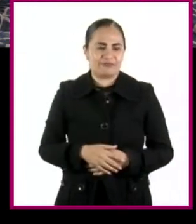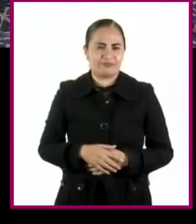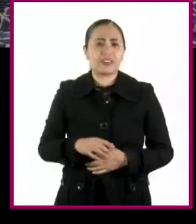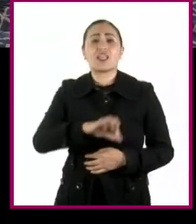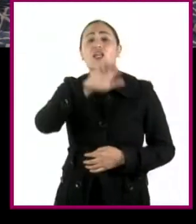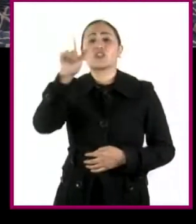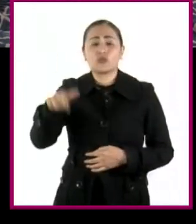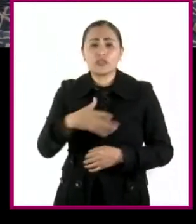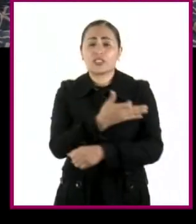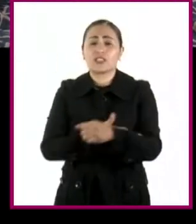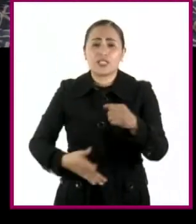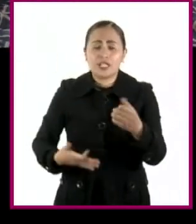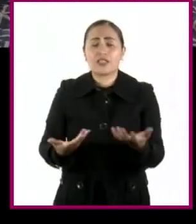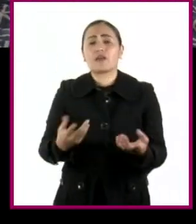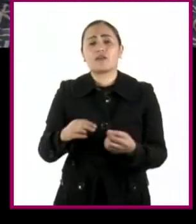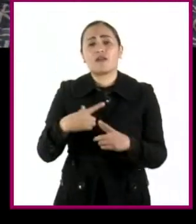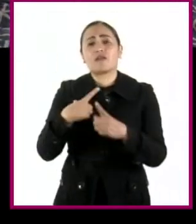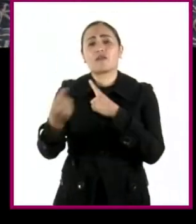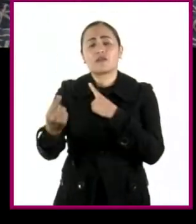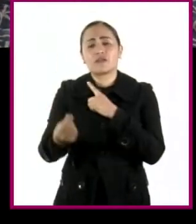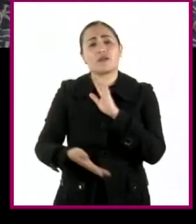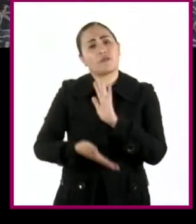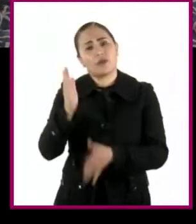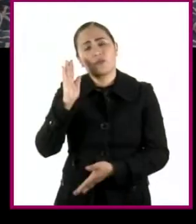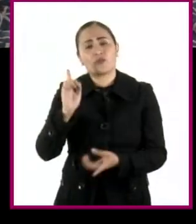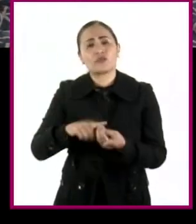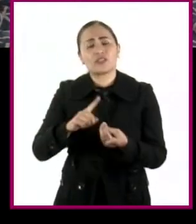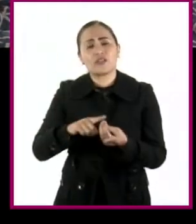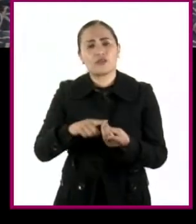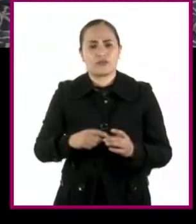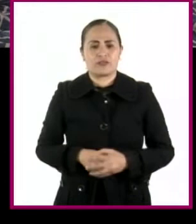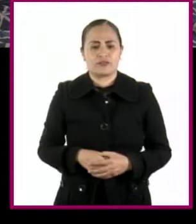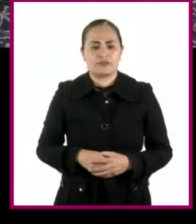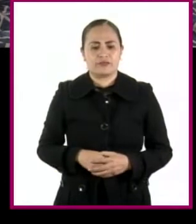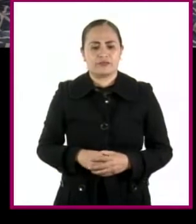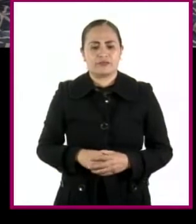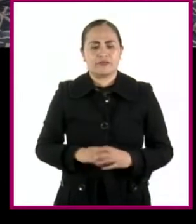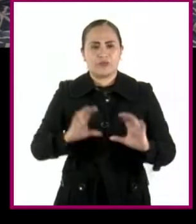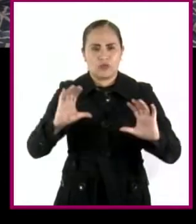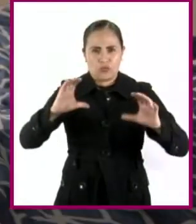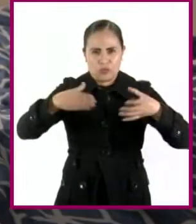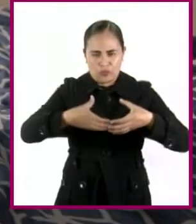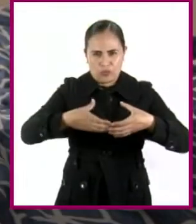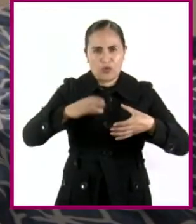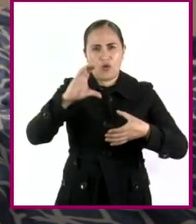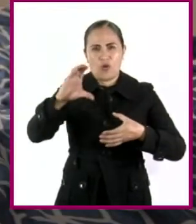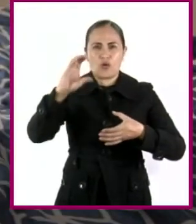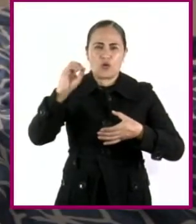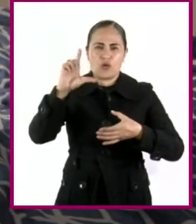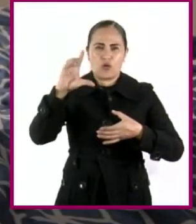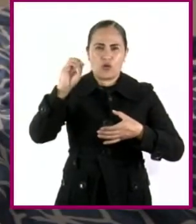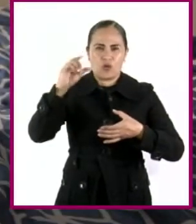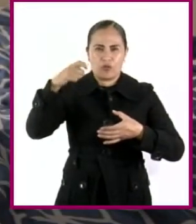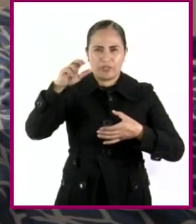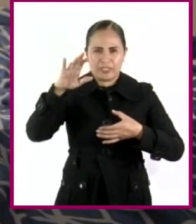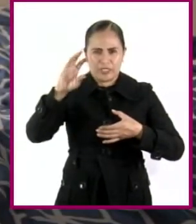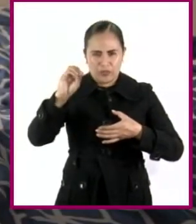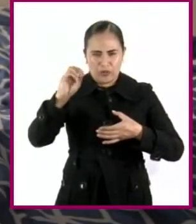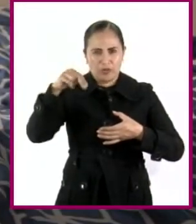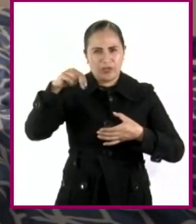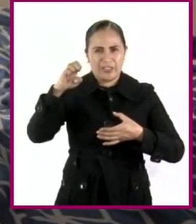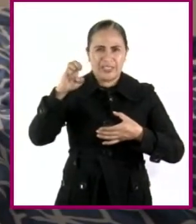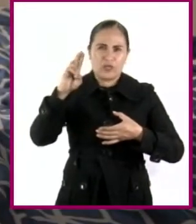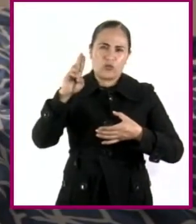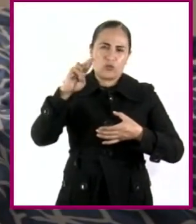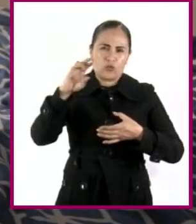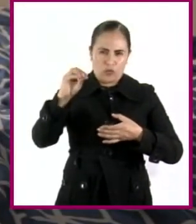vamos? Vamos a ir nada más y nada menos que al coloquio de neurohumanidades. Y después venimos hechos la